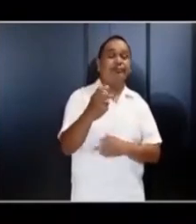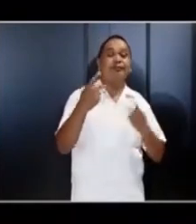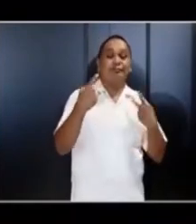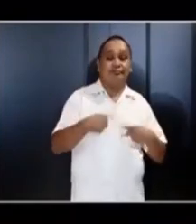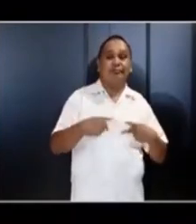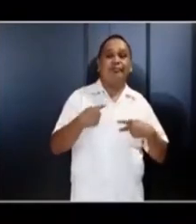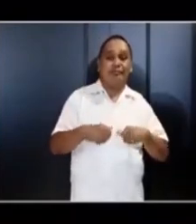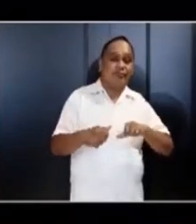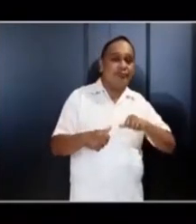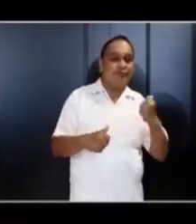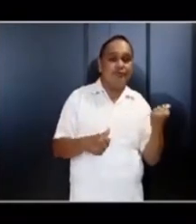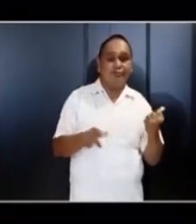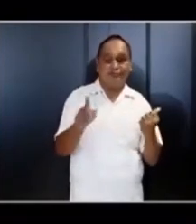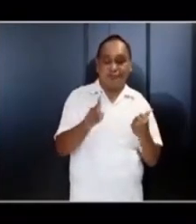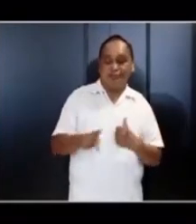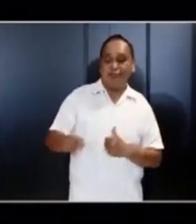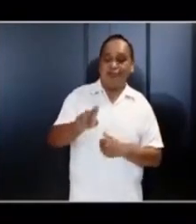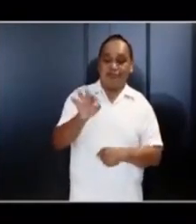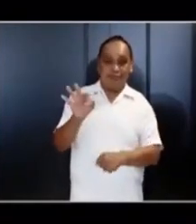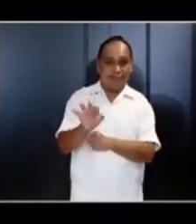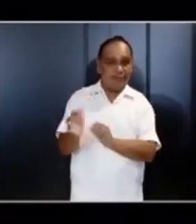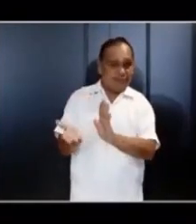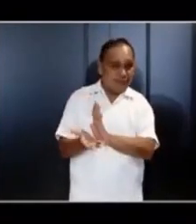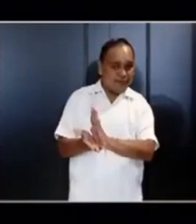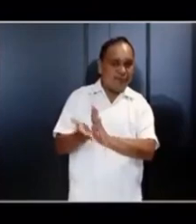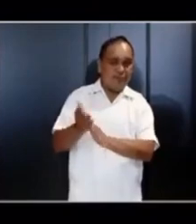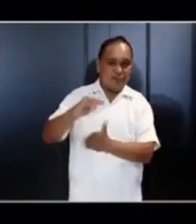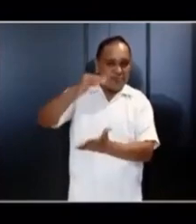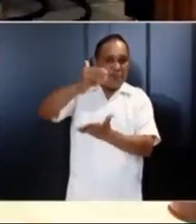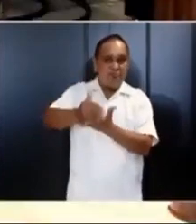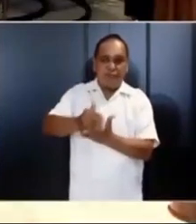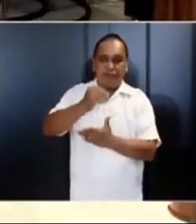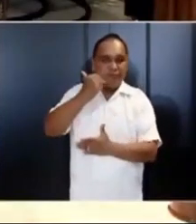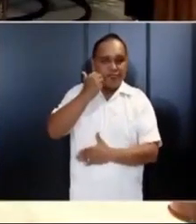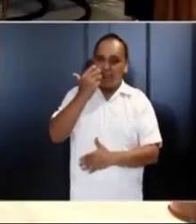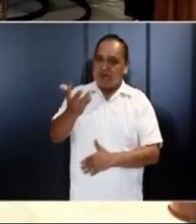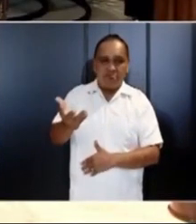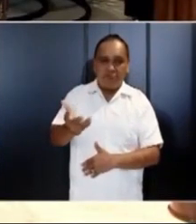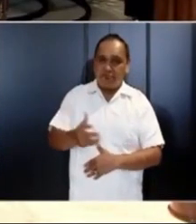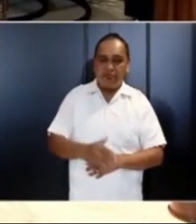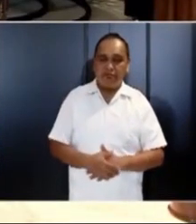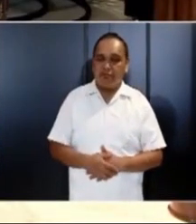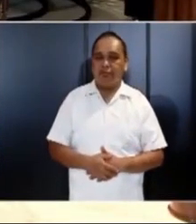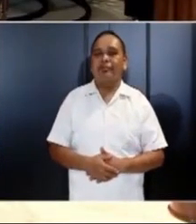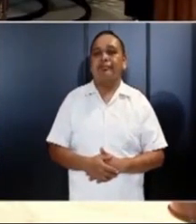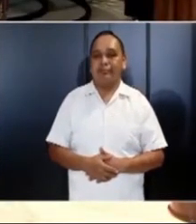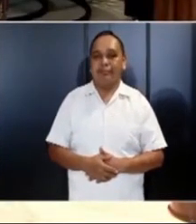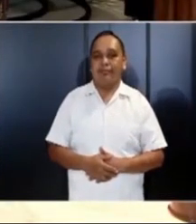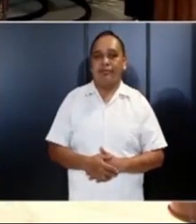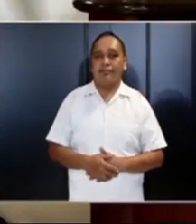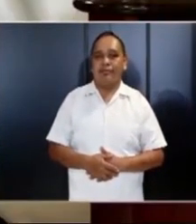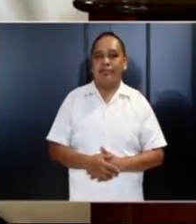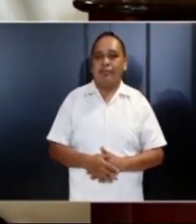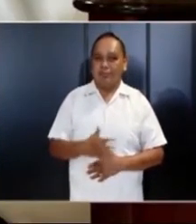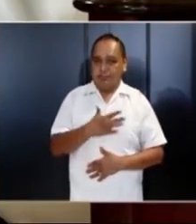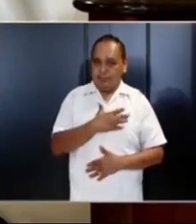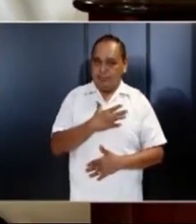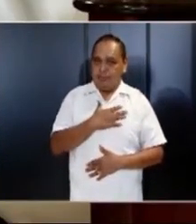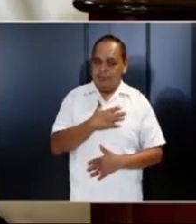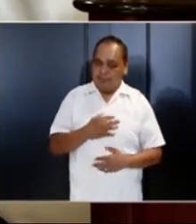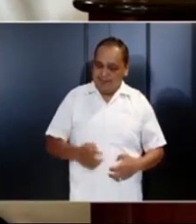el pueblo siga avanzando en su favor. Sí, la verdad es, da mucho coraje, siento